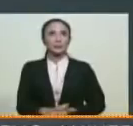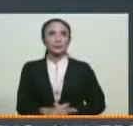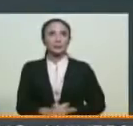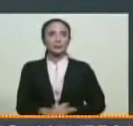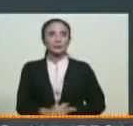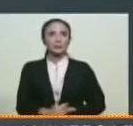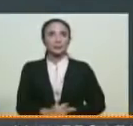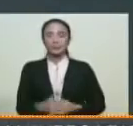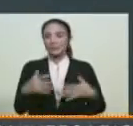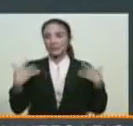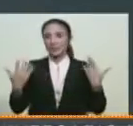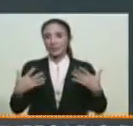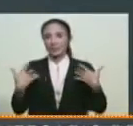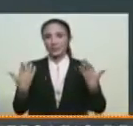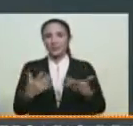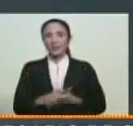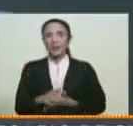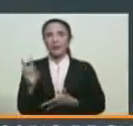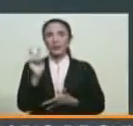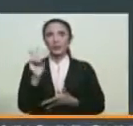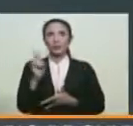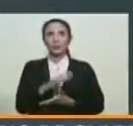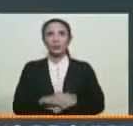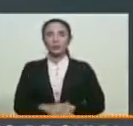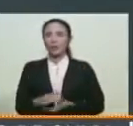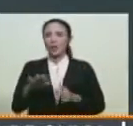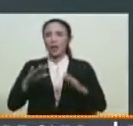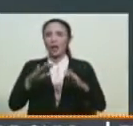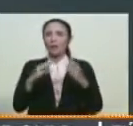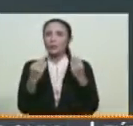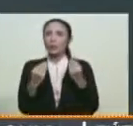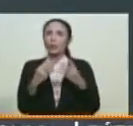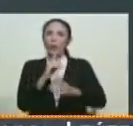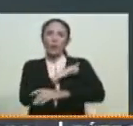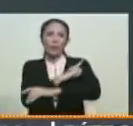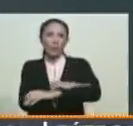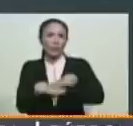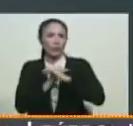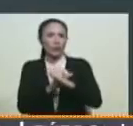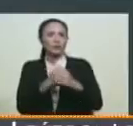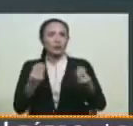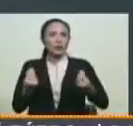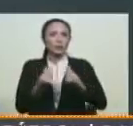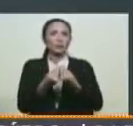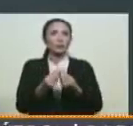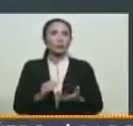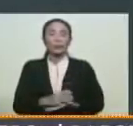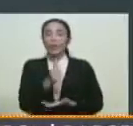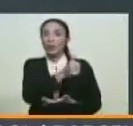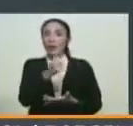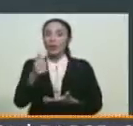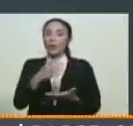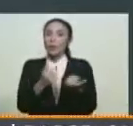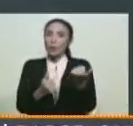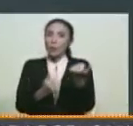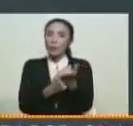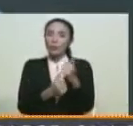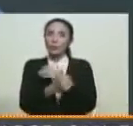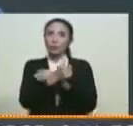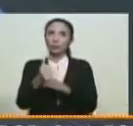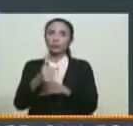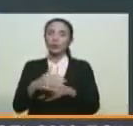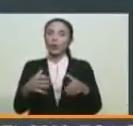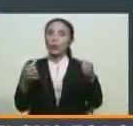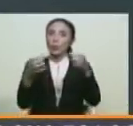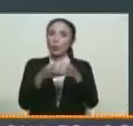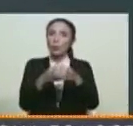Una felicidad, Venezuela. Una conjunción de fuerzas, de diversidad, hermosa. Cada quien tiene su aporte. el gran polo patriótico,